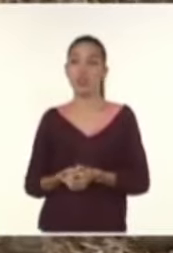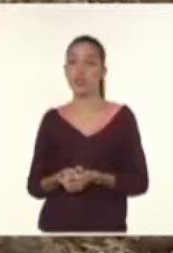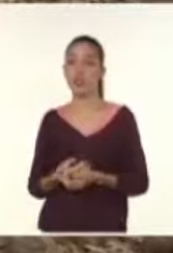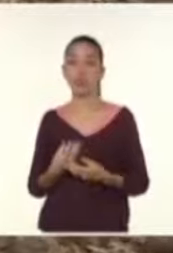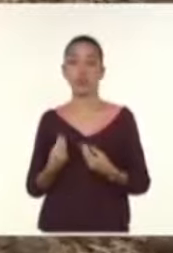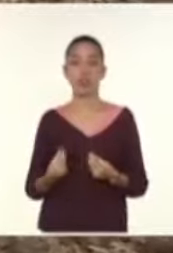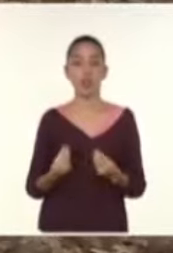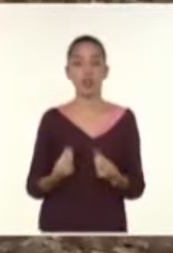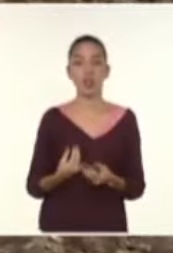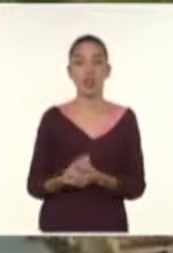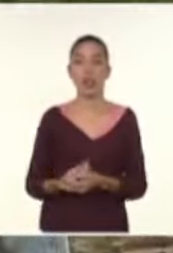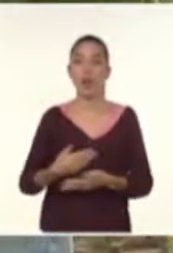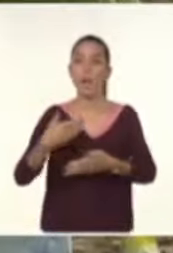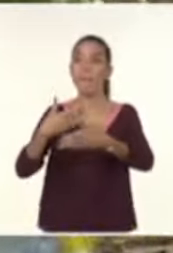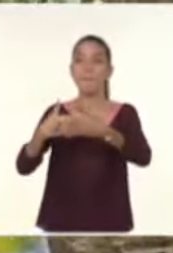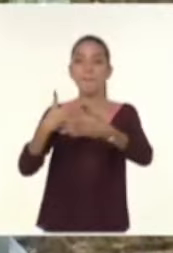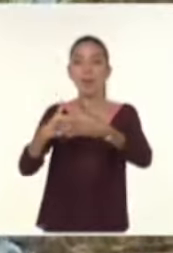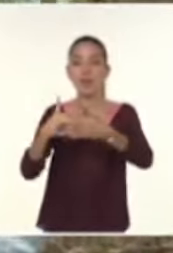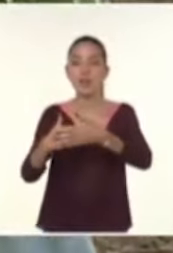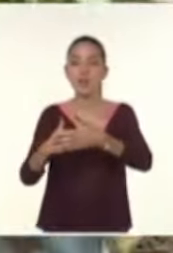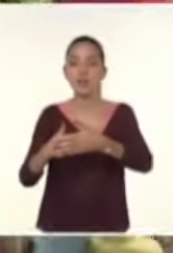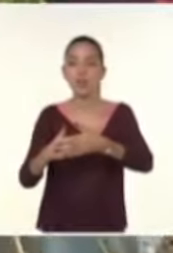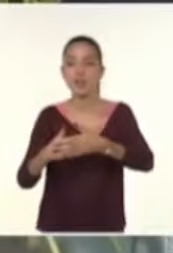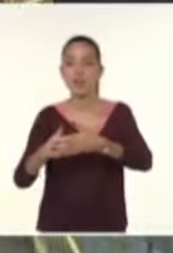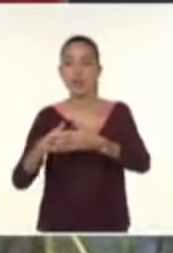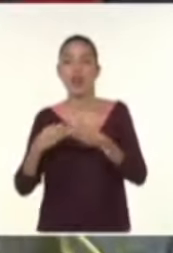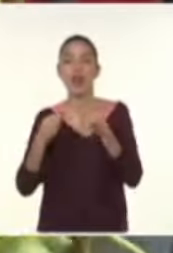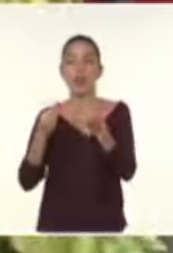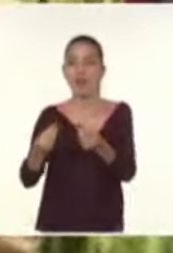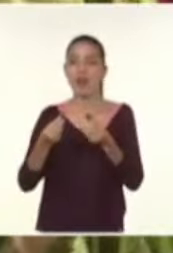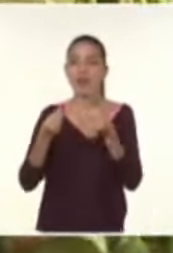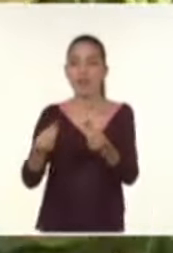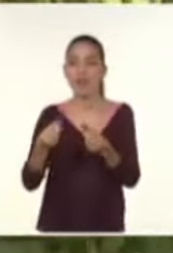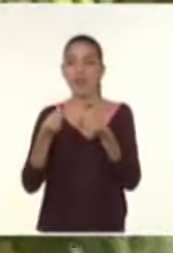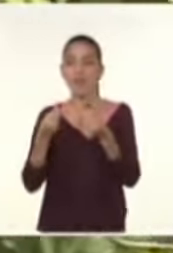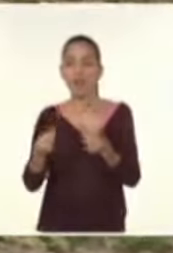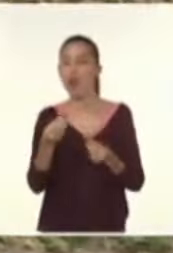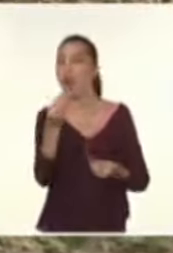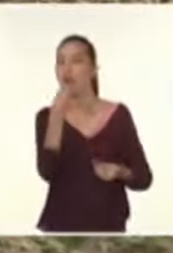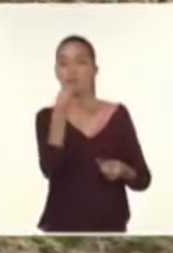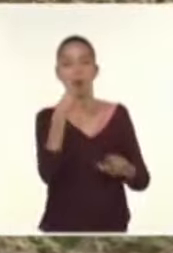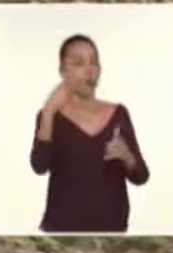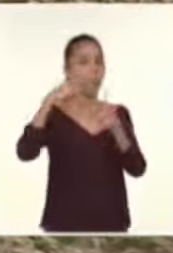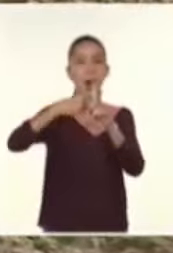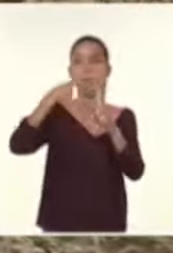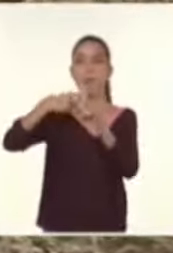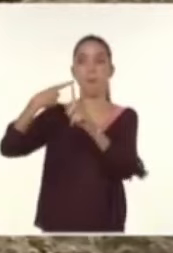obtener cada vez más alimentos. Desde Santi Spíritus en 26,